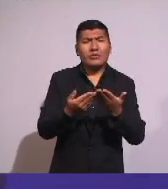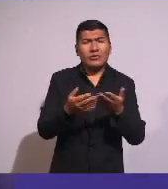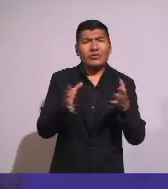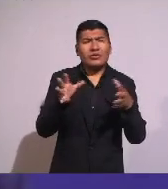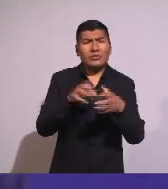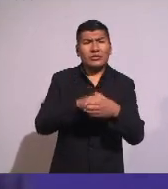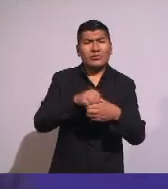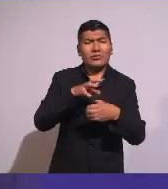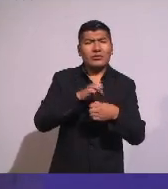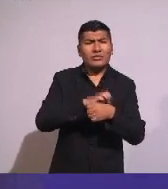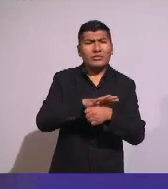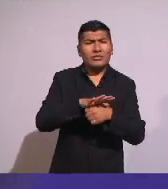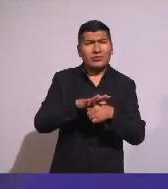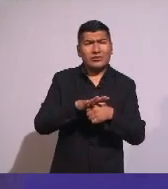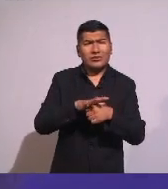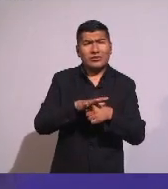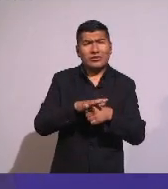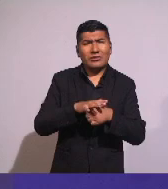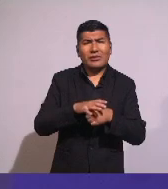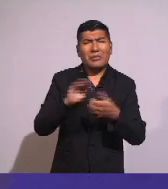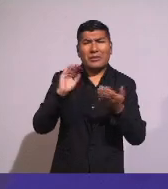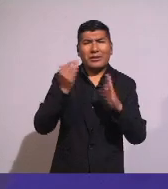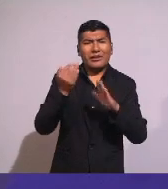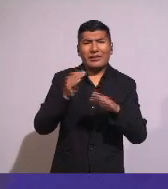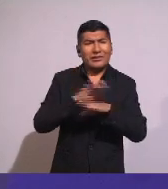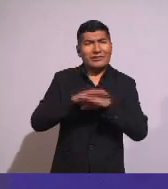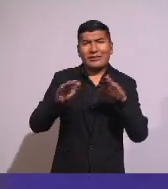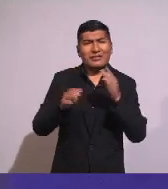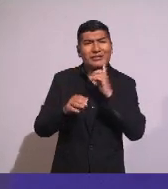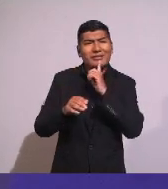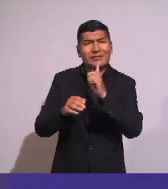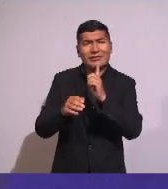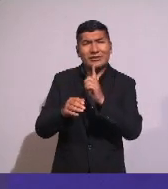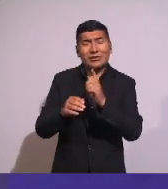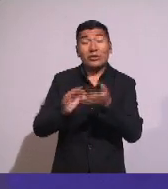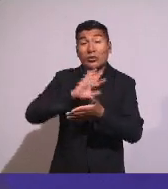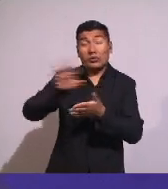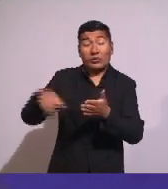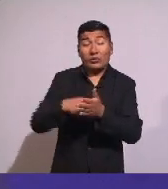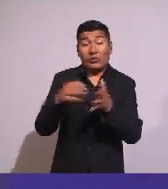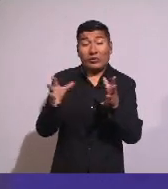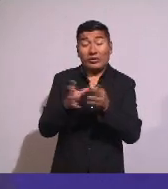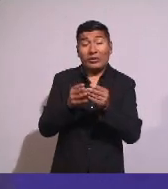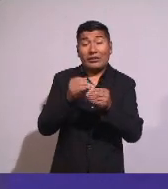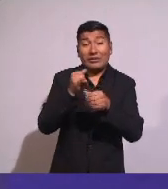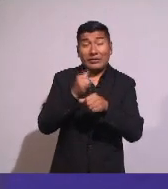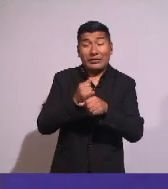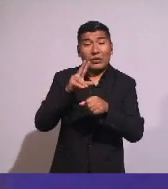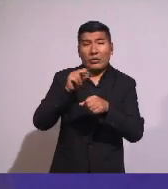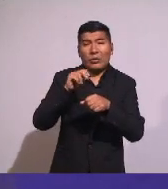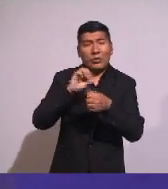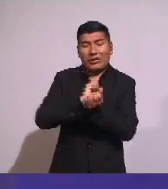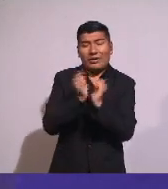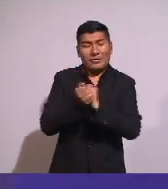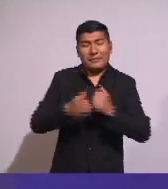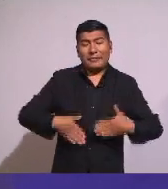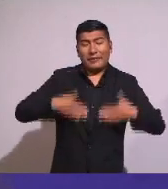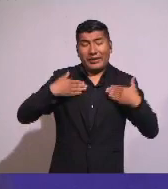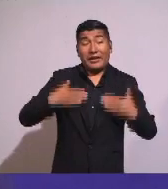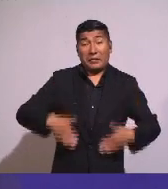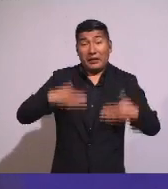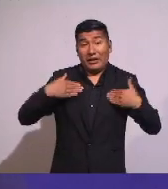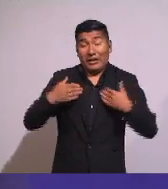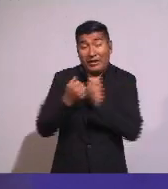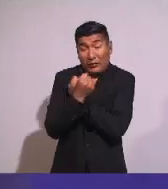cristiano es evidente que no lo es todo oculto que no transforma la vida en una vida de